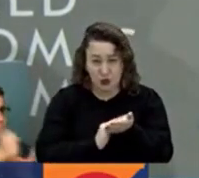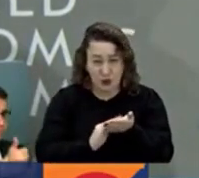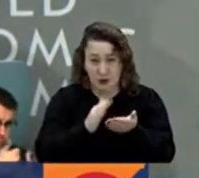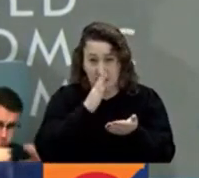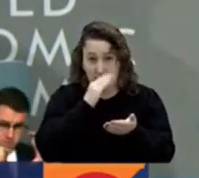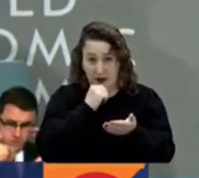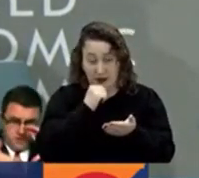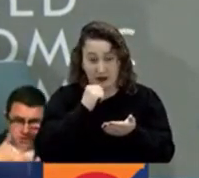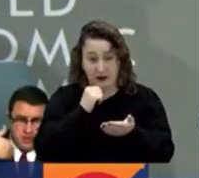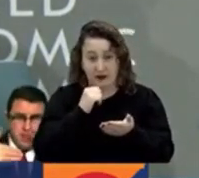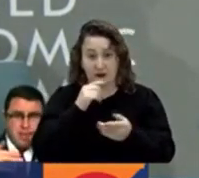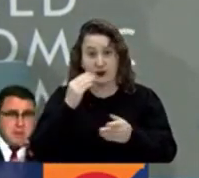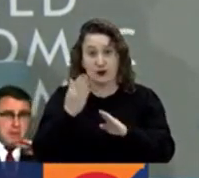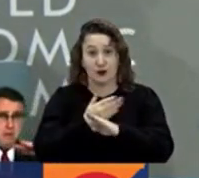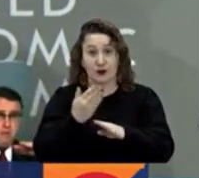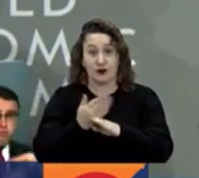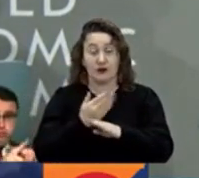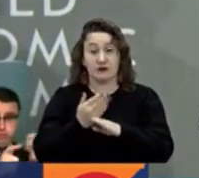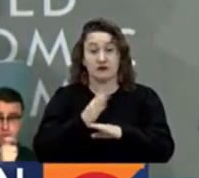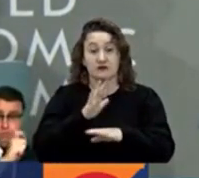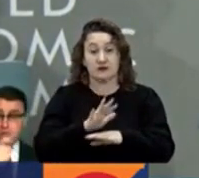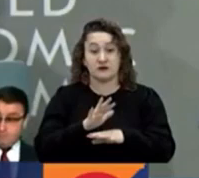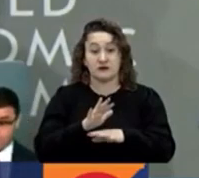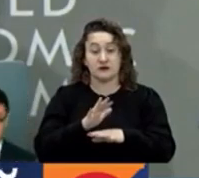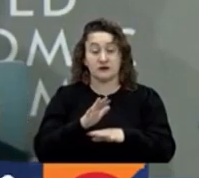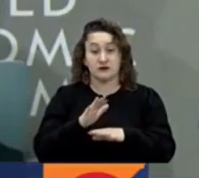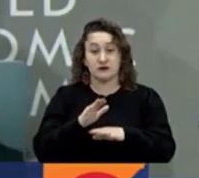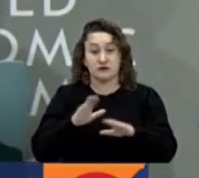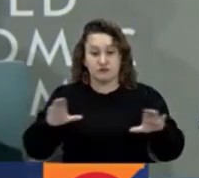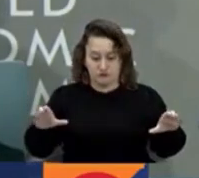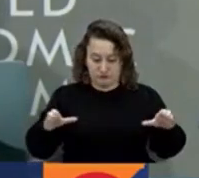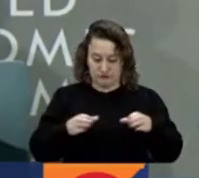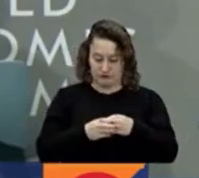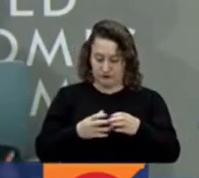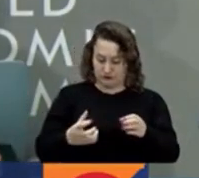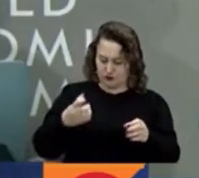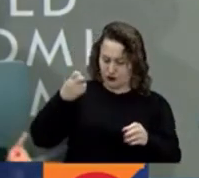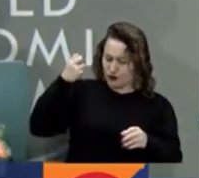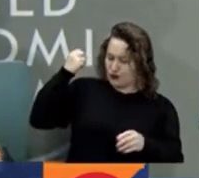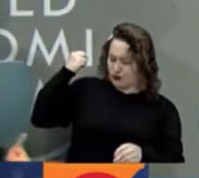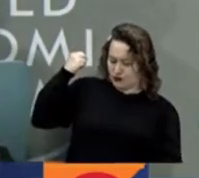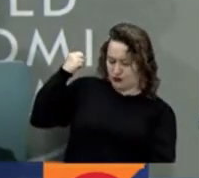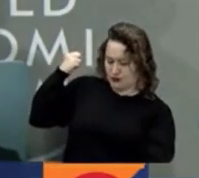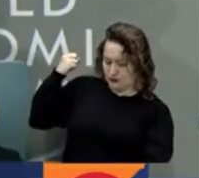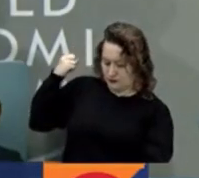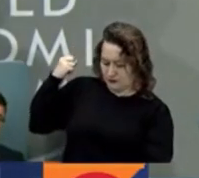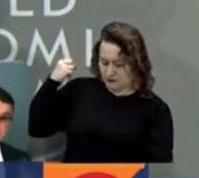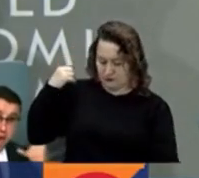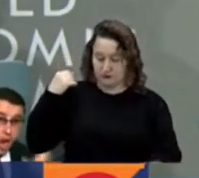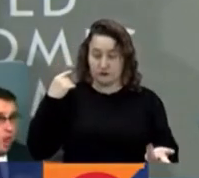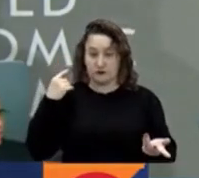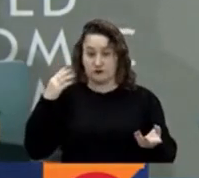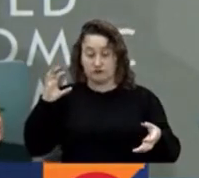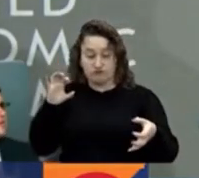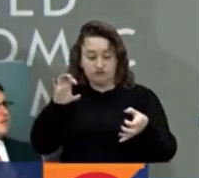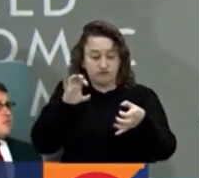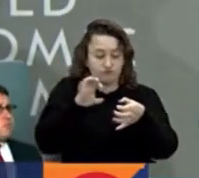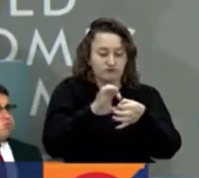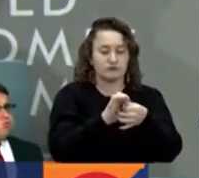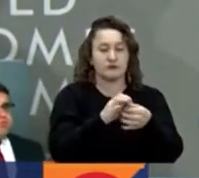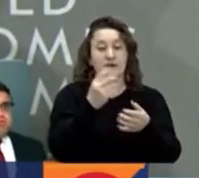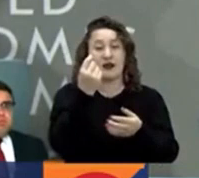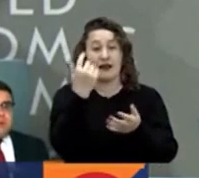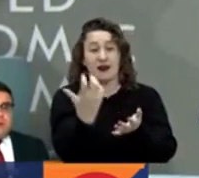el problema que el conjunto del capitalismo produjo en la historia, la articulación entre la ganancia